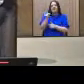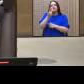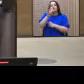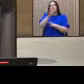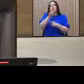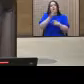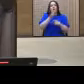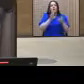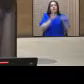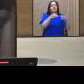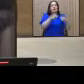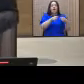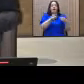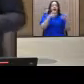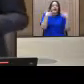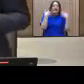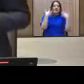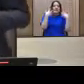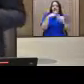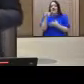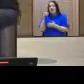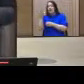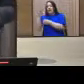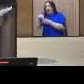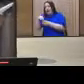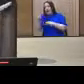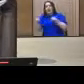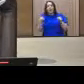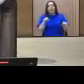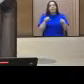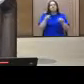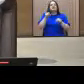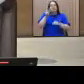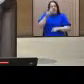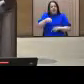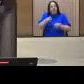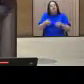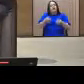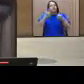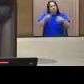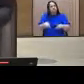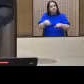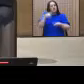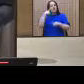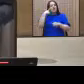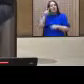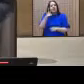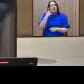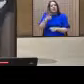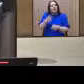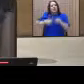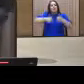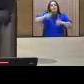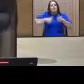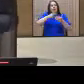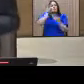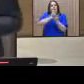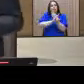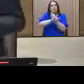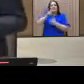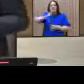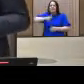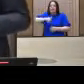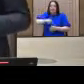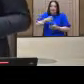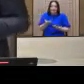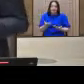y está también en agropecuarios. Bueno, también pongámonos de acuerdo para ver cuál es el proyecto que requiere caminar. Hay unas